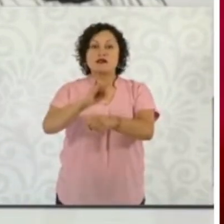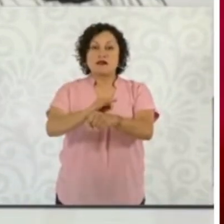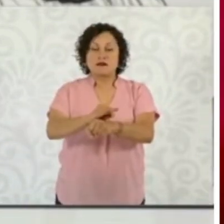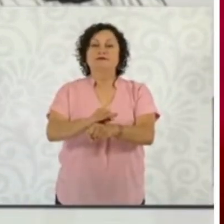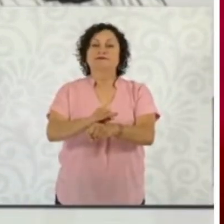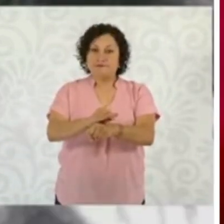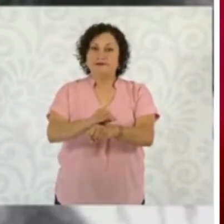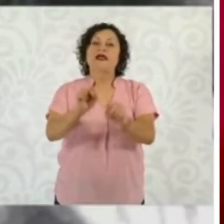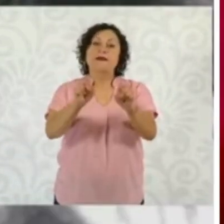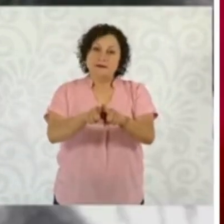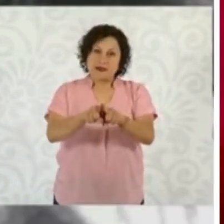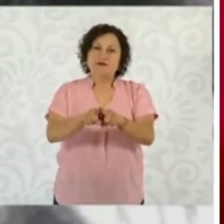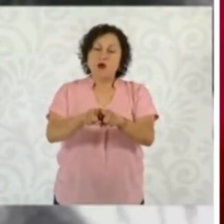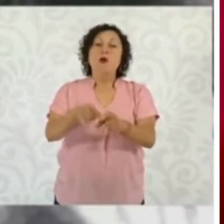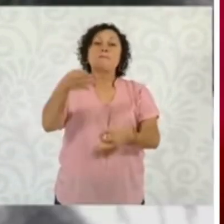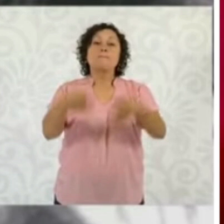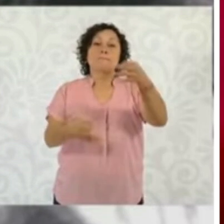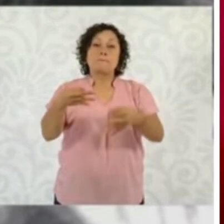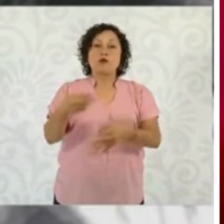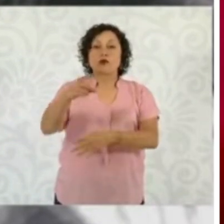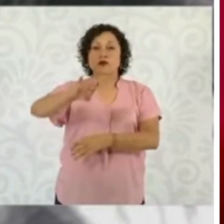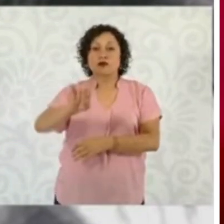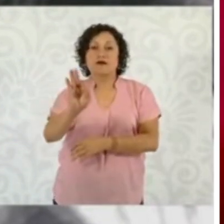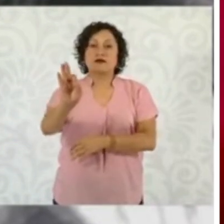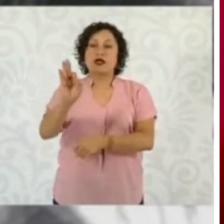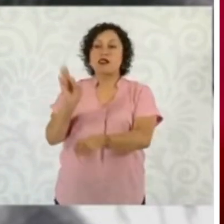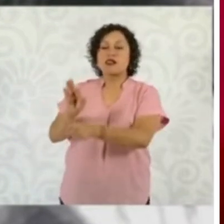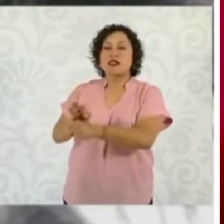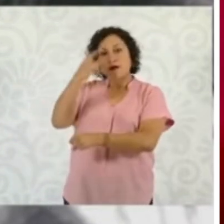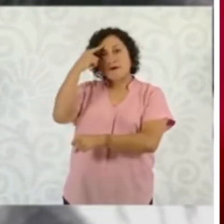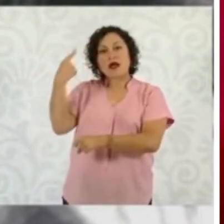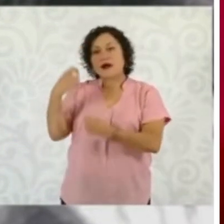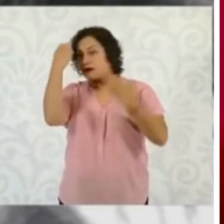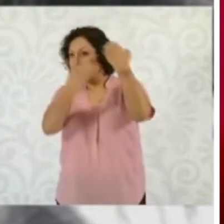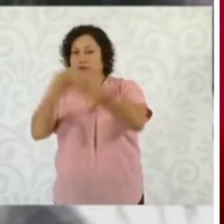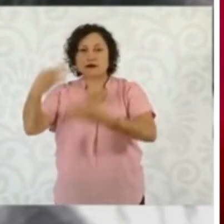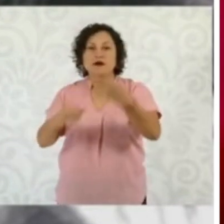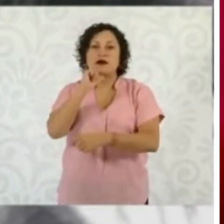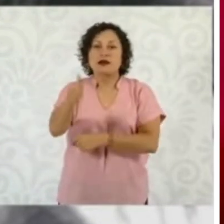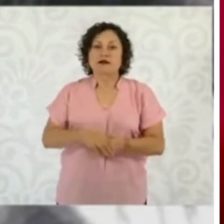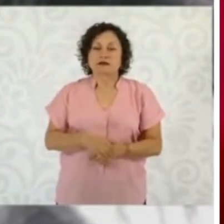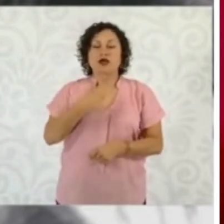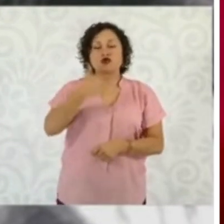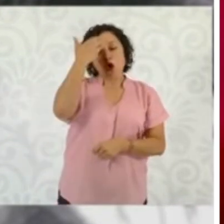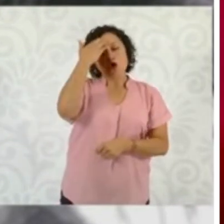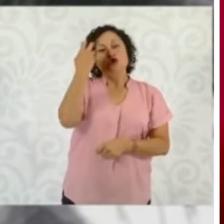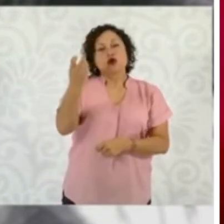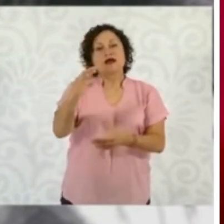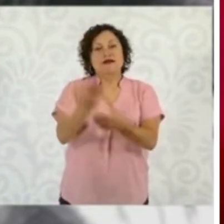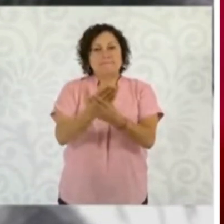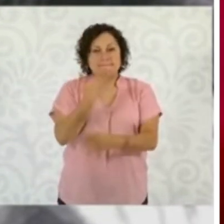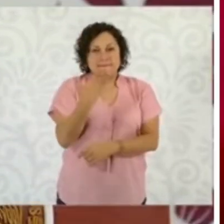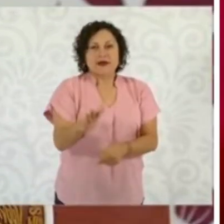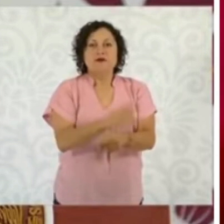del Poder Judicial para que no pueda ser juzgado. Lo conozco muy bien porque me tocó como jefa de gobierno y fue la Fiscalía de la